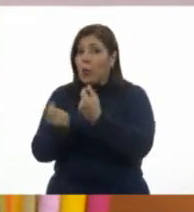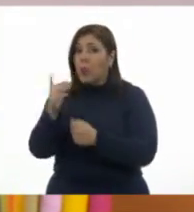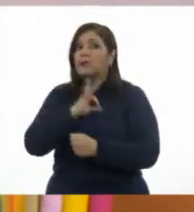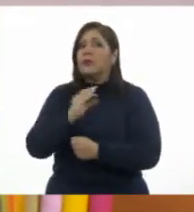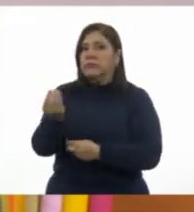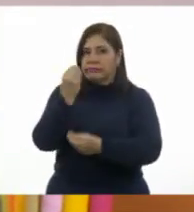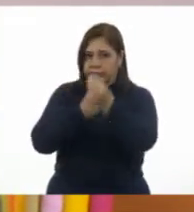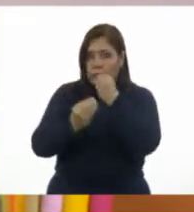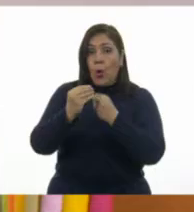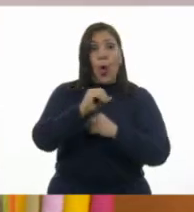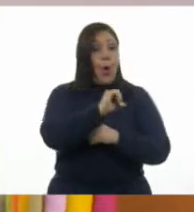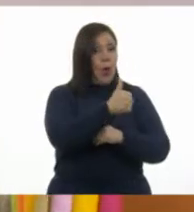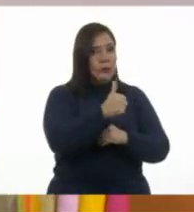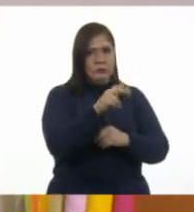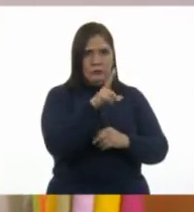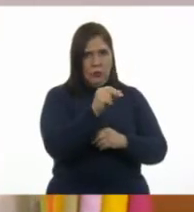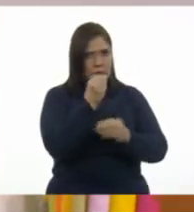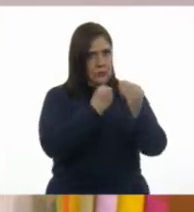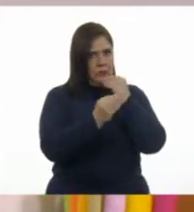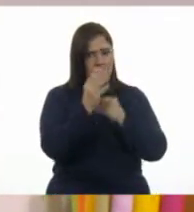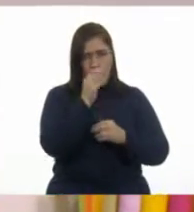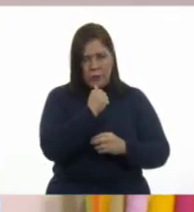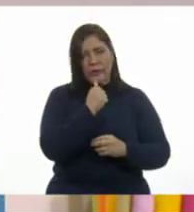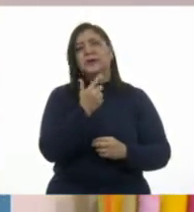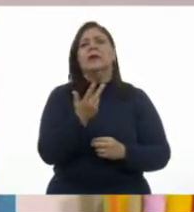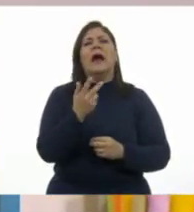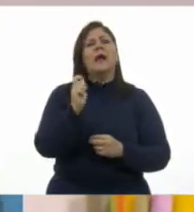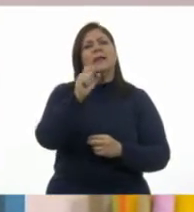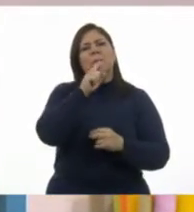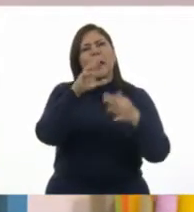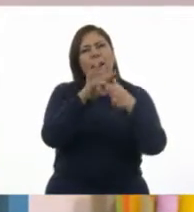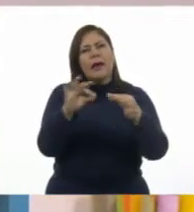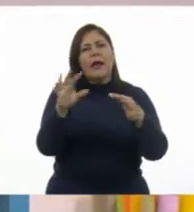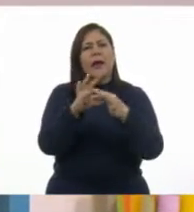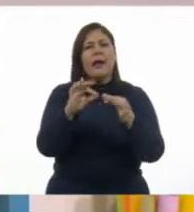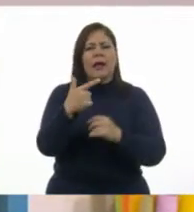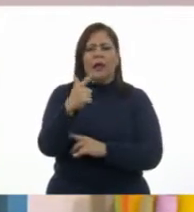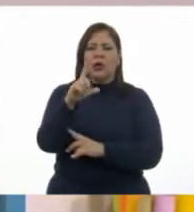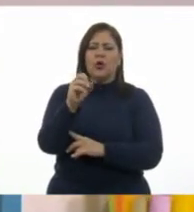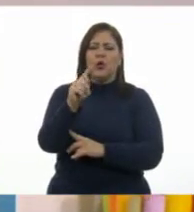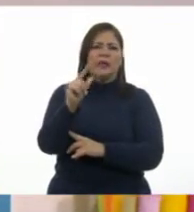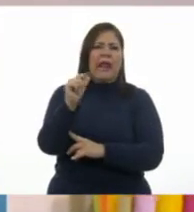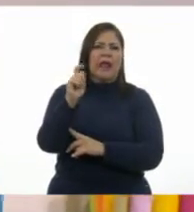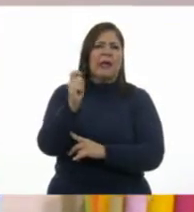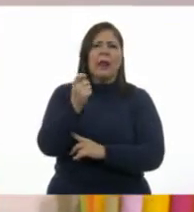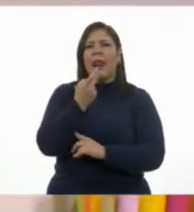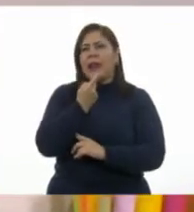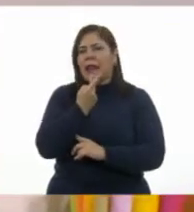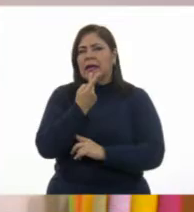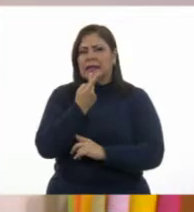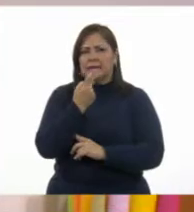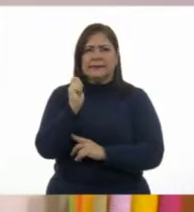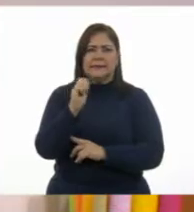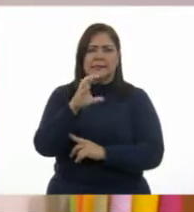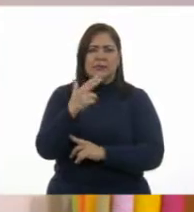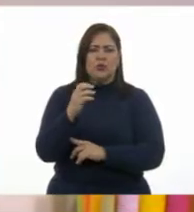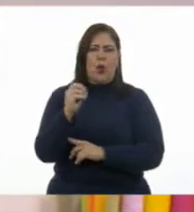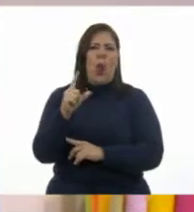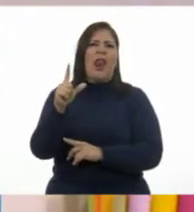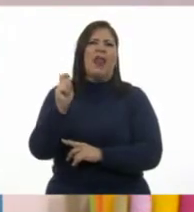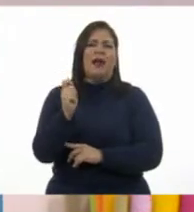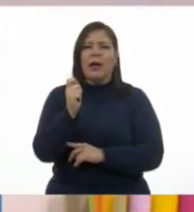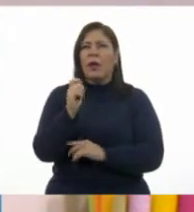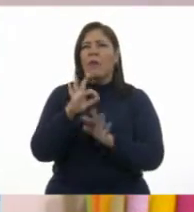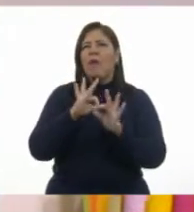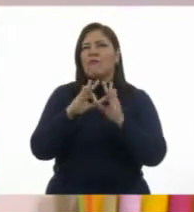comestibles. También vamos a ver cómo se utiliza la glotal en la lengua chol. Y también